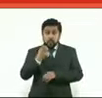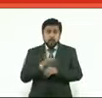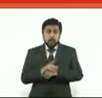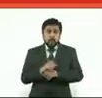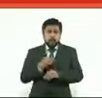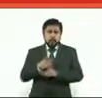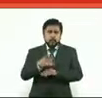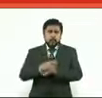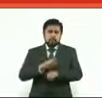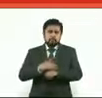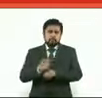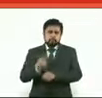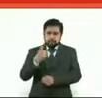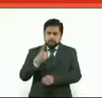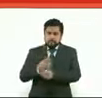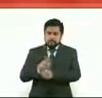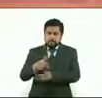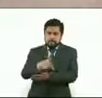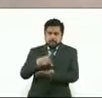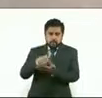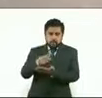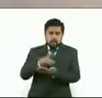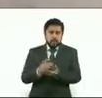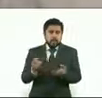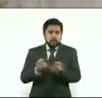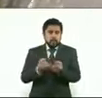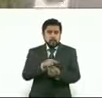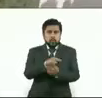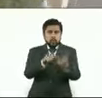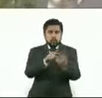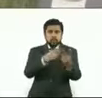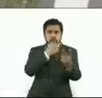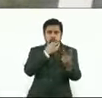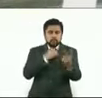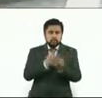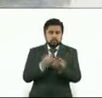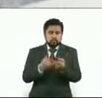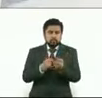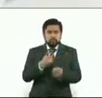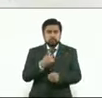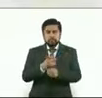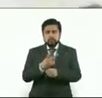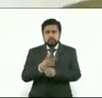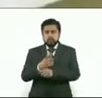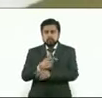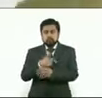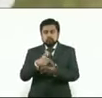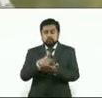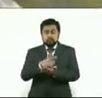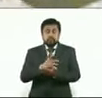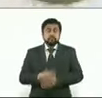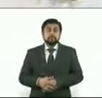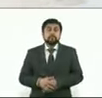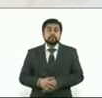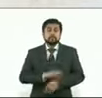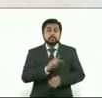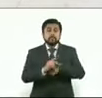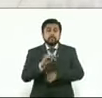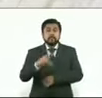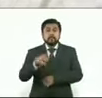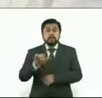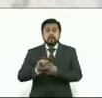está acercando a una hora también la competencia varonil con este duelo entre Ondati de Kenia y Eloy